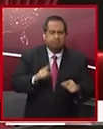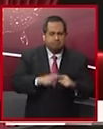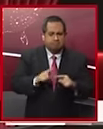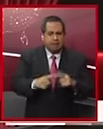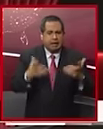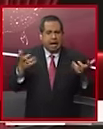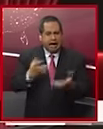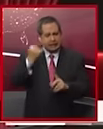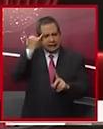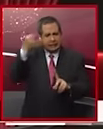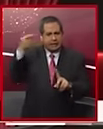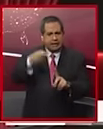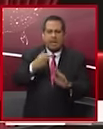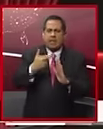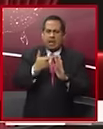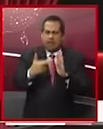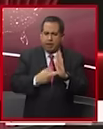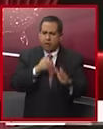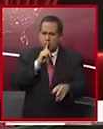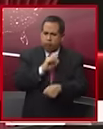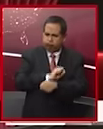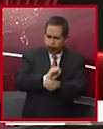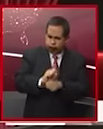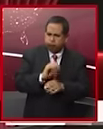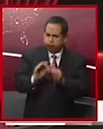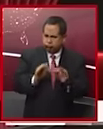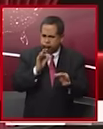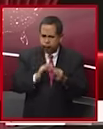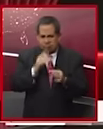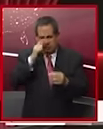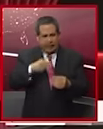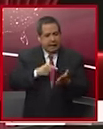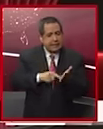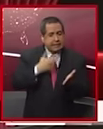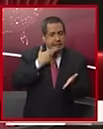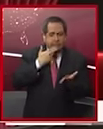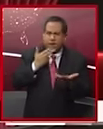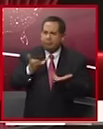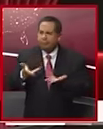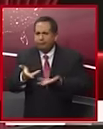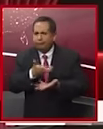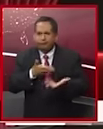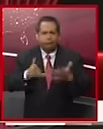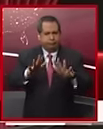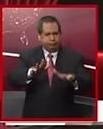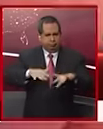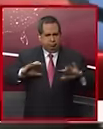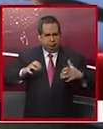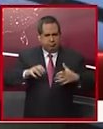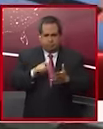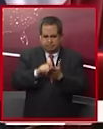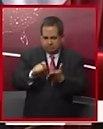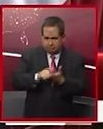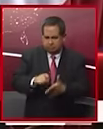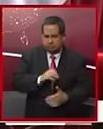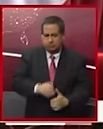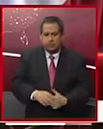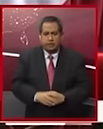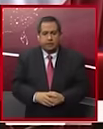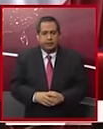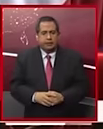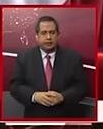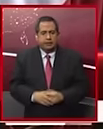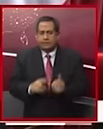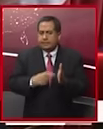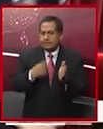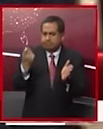crear un reglamento sencillo, buscando privilegiar el debate interior a la Asamblea Constituyente.